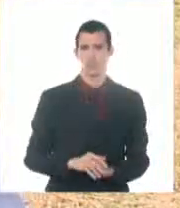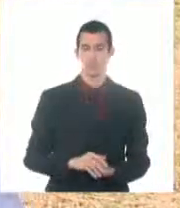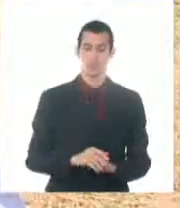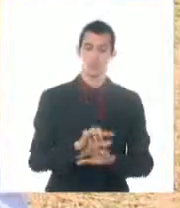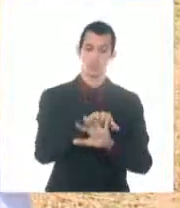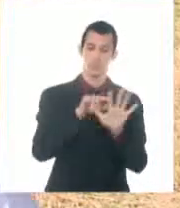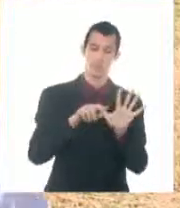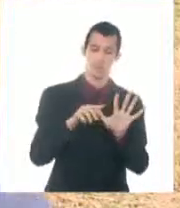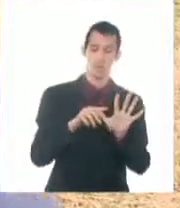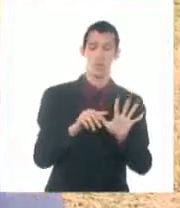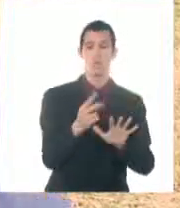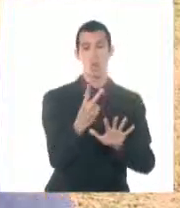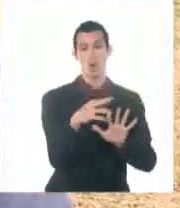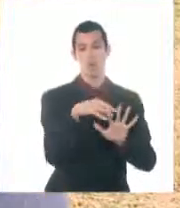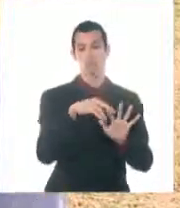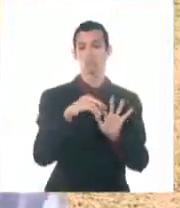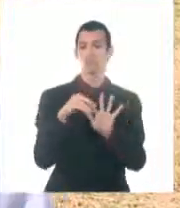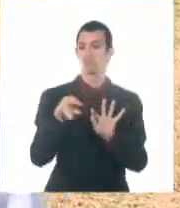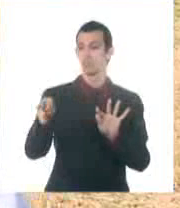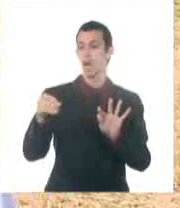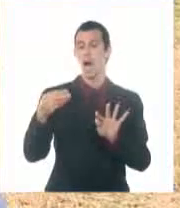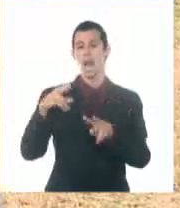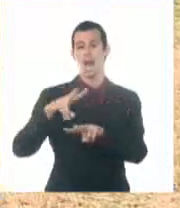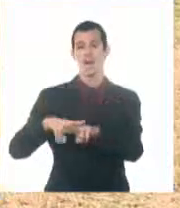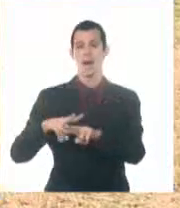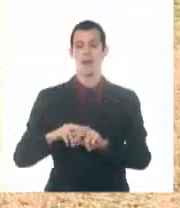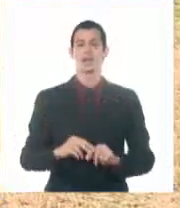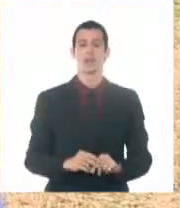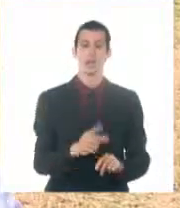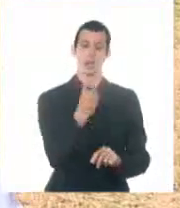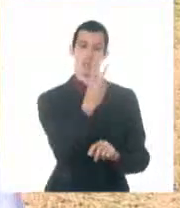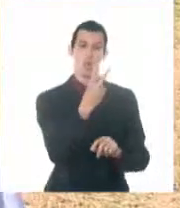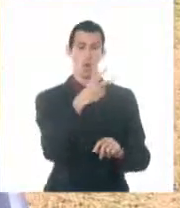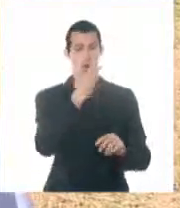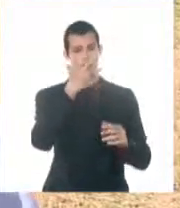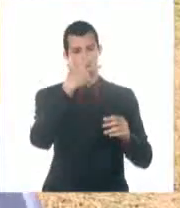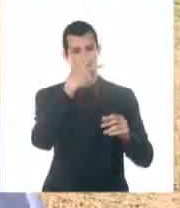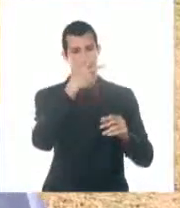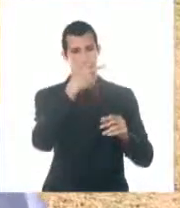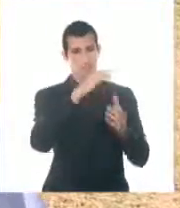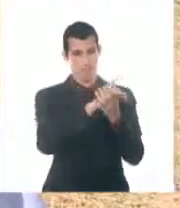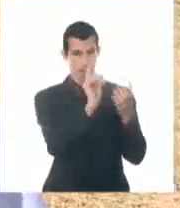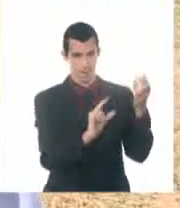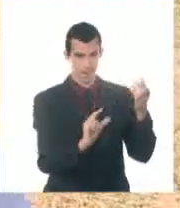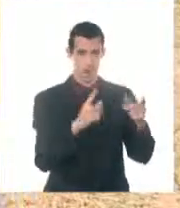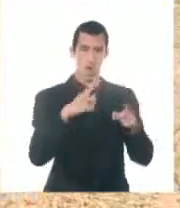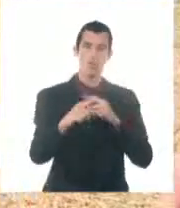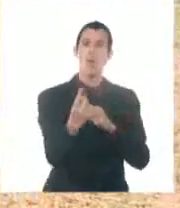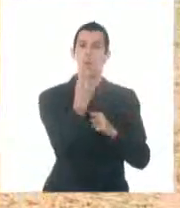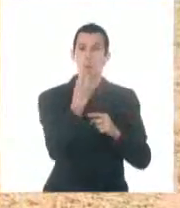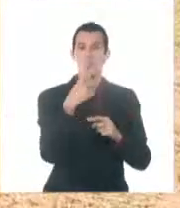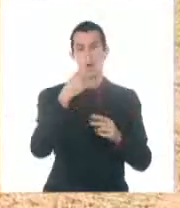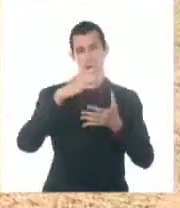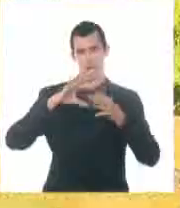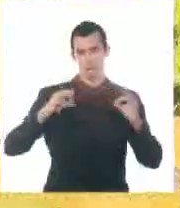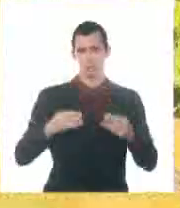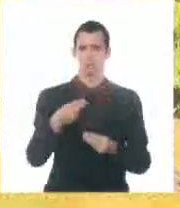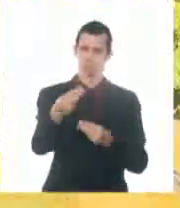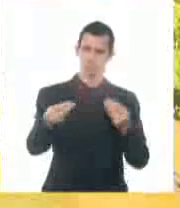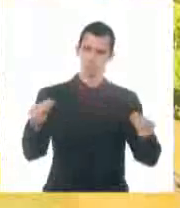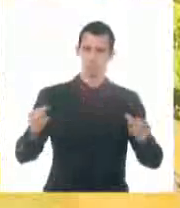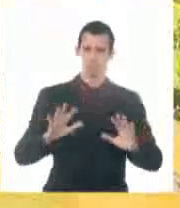capital, 2 para Mayabeque y 1 para Artemisa, y acaban de arribar 8 equipos de bombeo, uno de los cuales es este